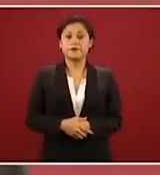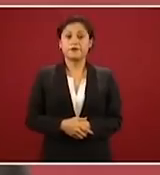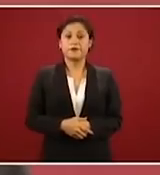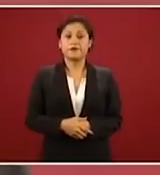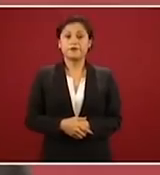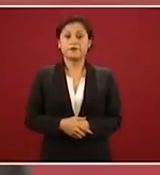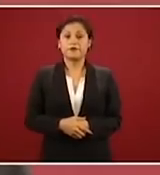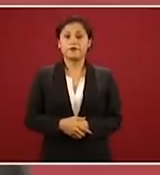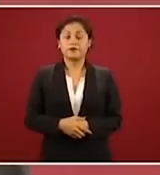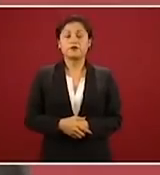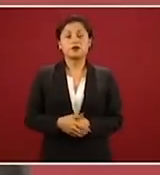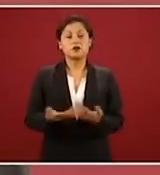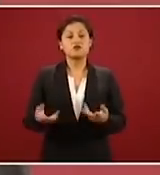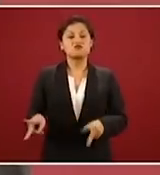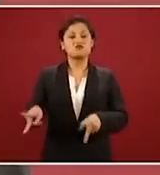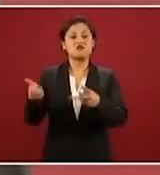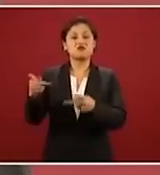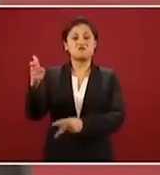bajos